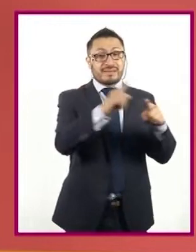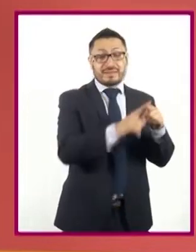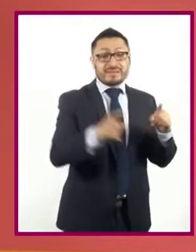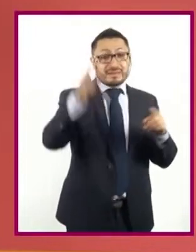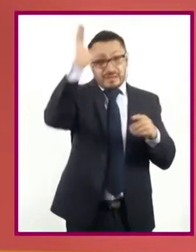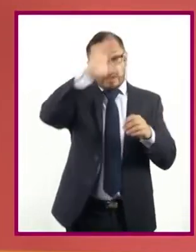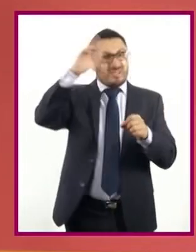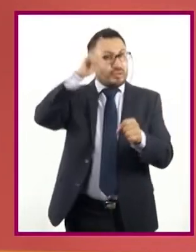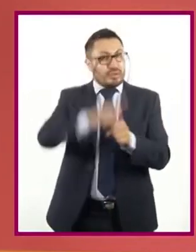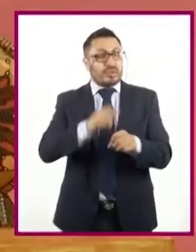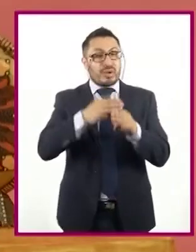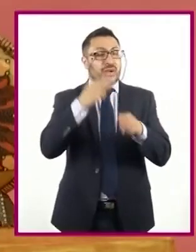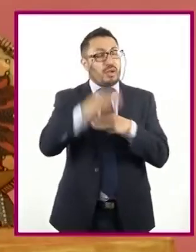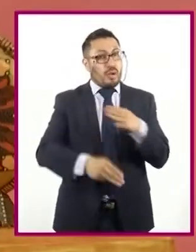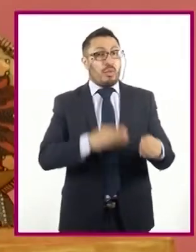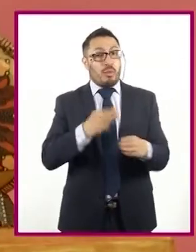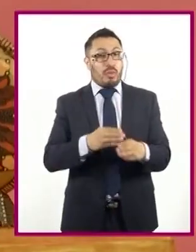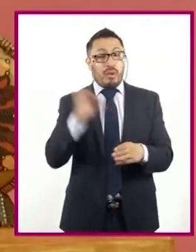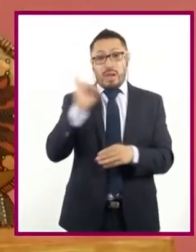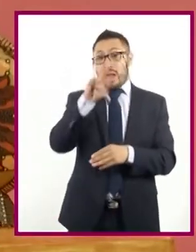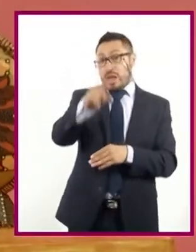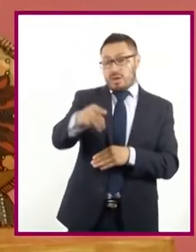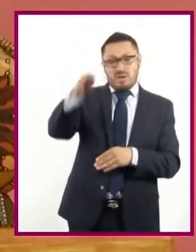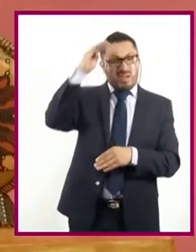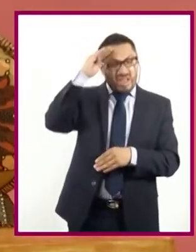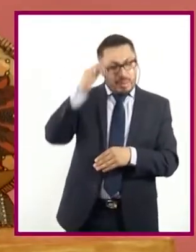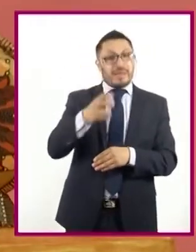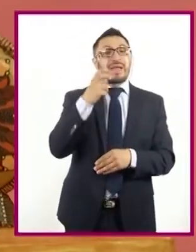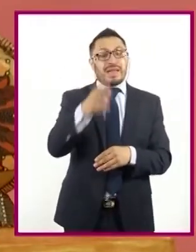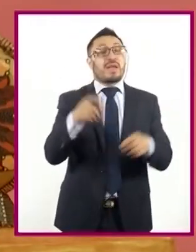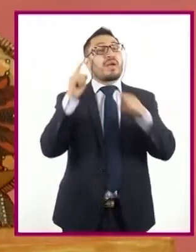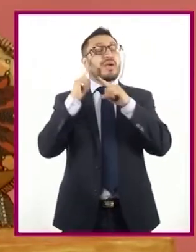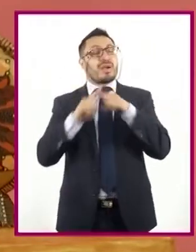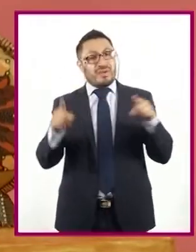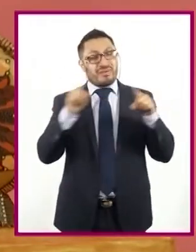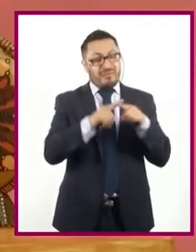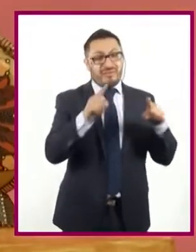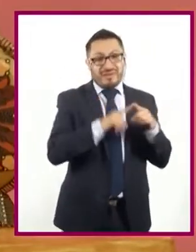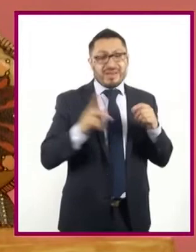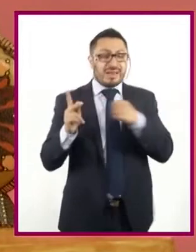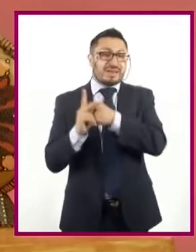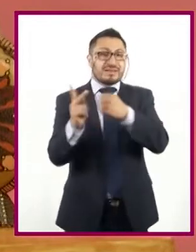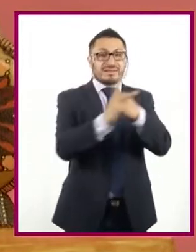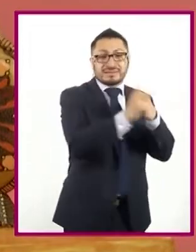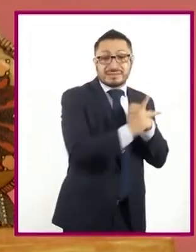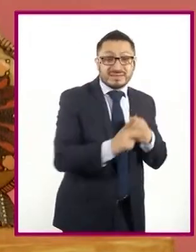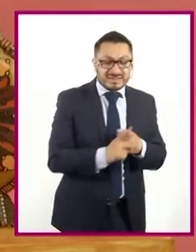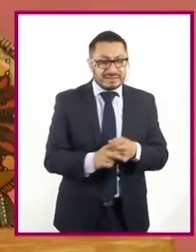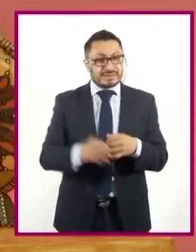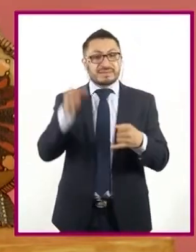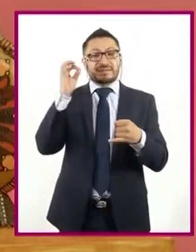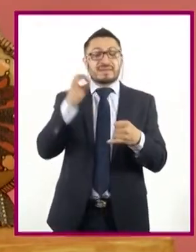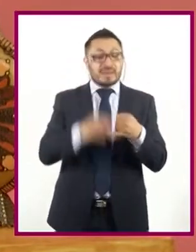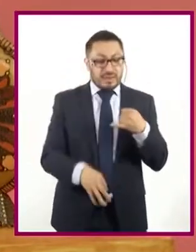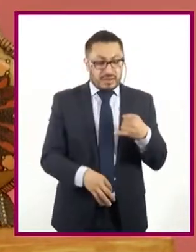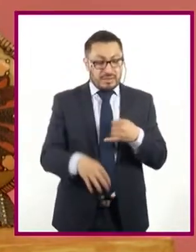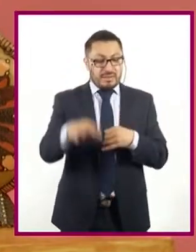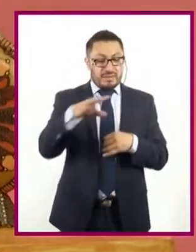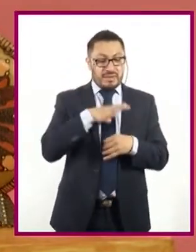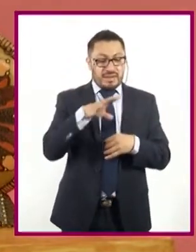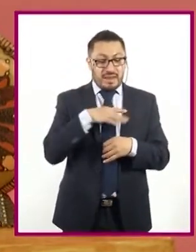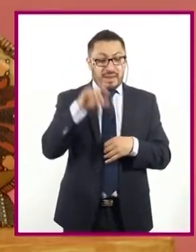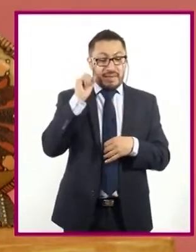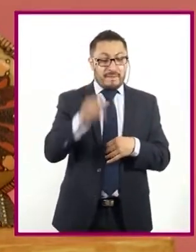mundo? ¿Has pensado que a pesar de ser tan diferentes en los países del mundo, finalmente tenemos